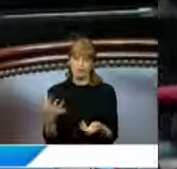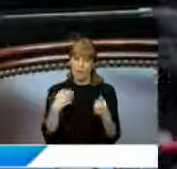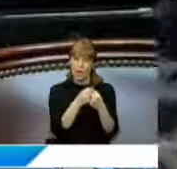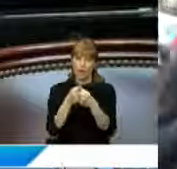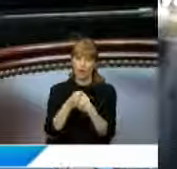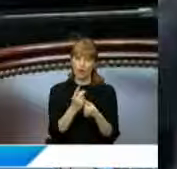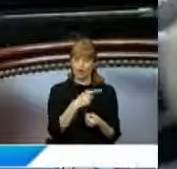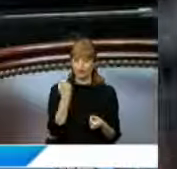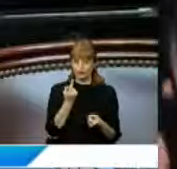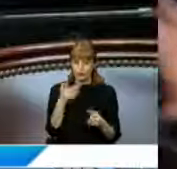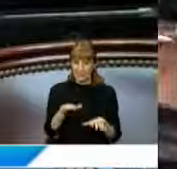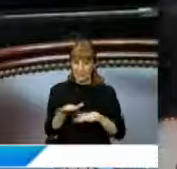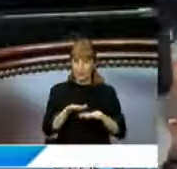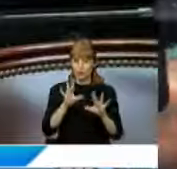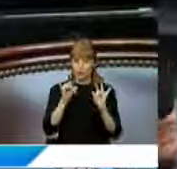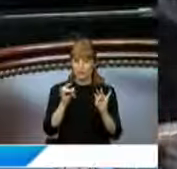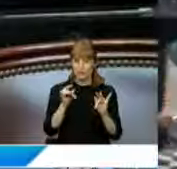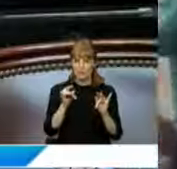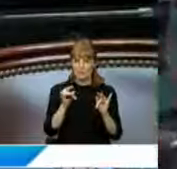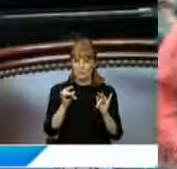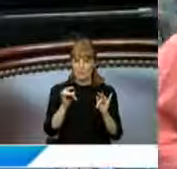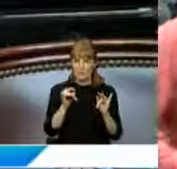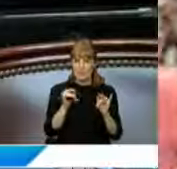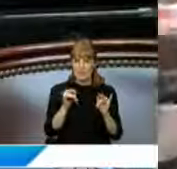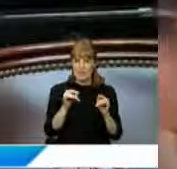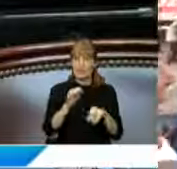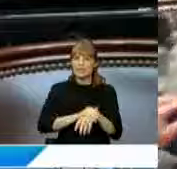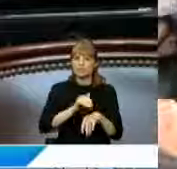pusieron en este brete, quienes nos trajeron acá,